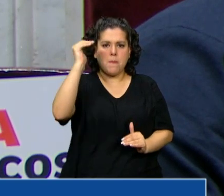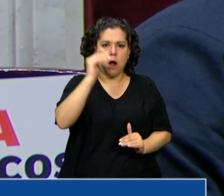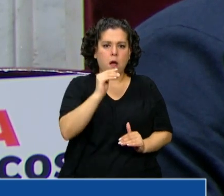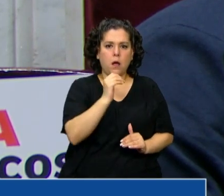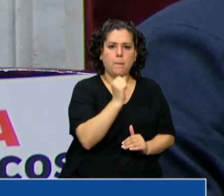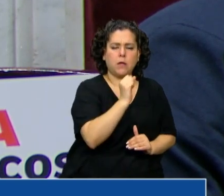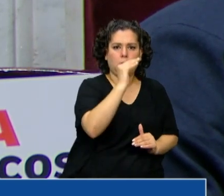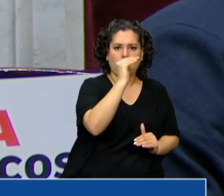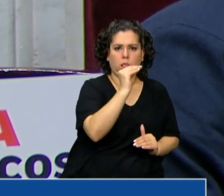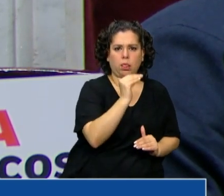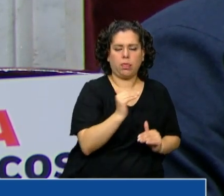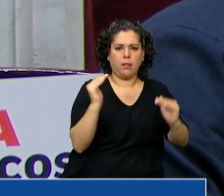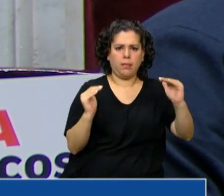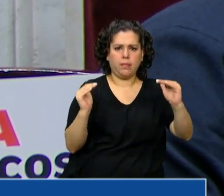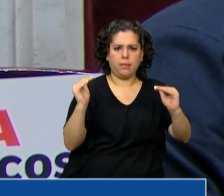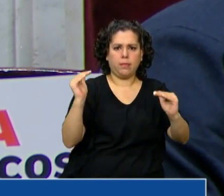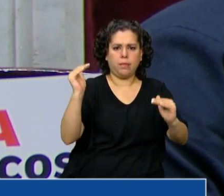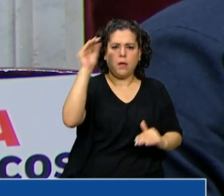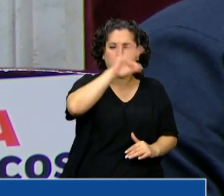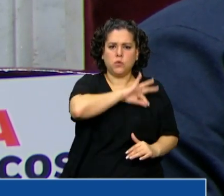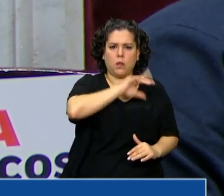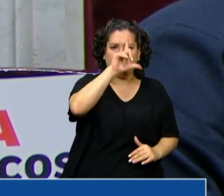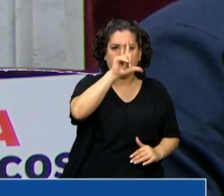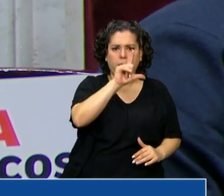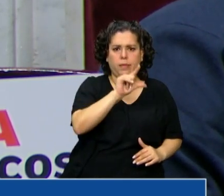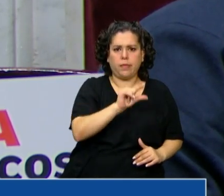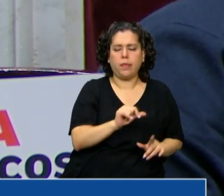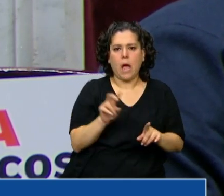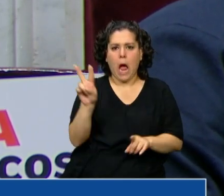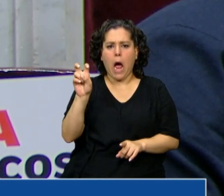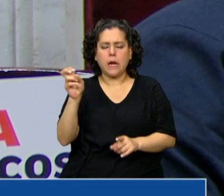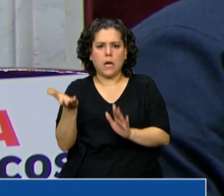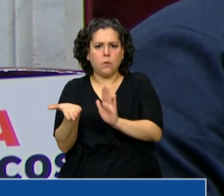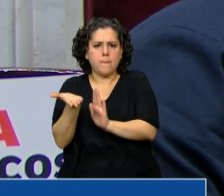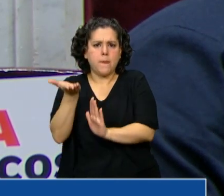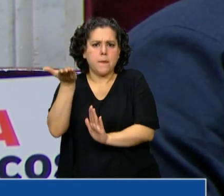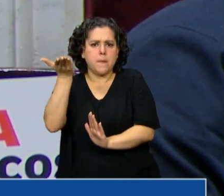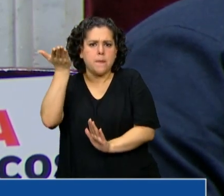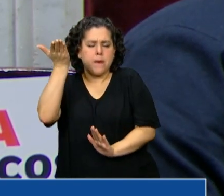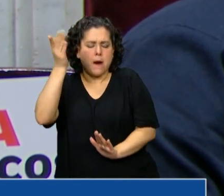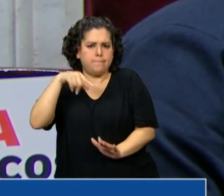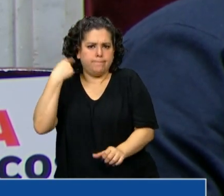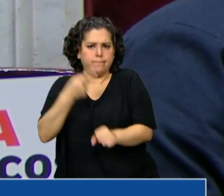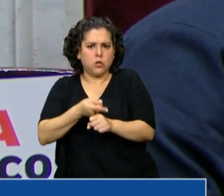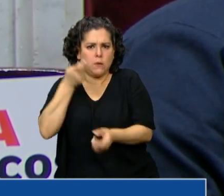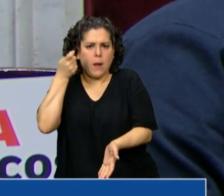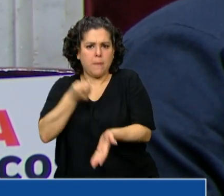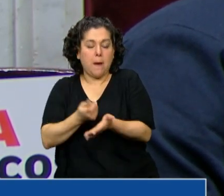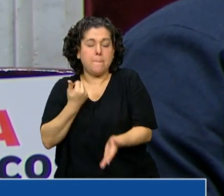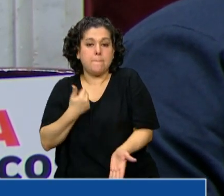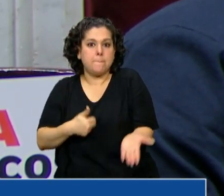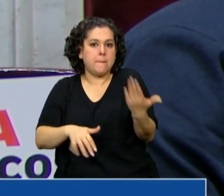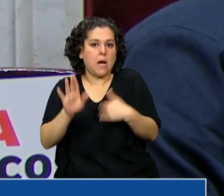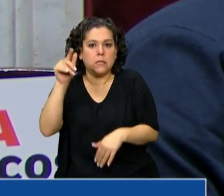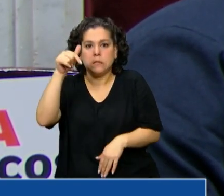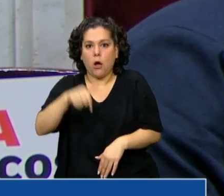alquileres que suben de manera exponencial y que incluso ahora la nueva novedad para